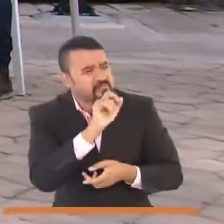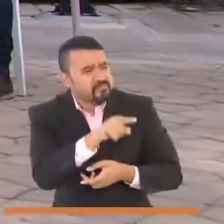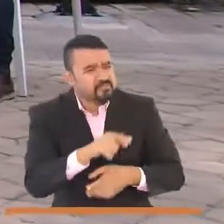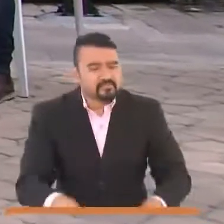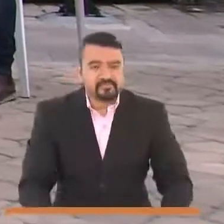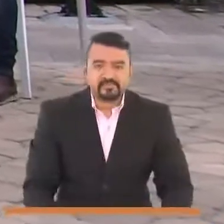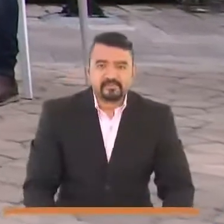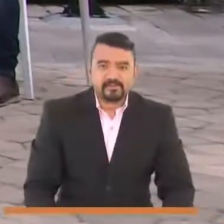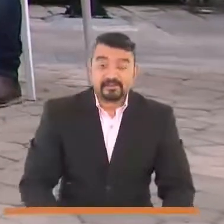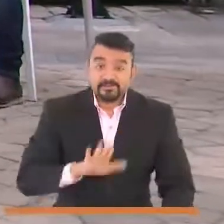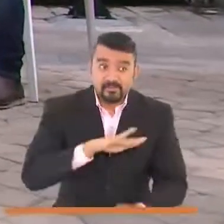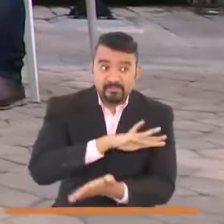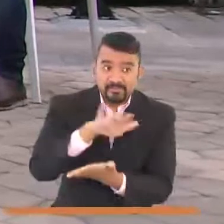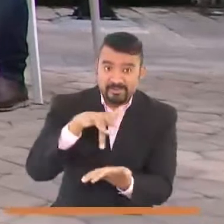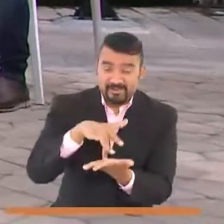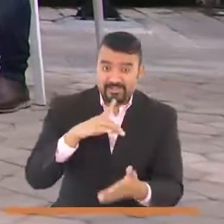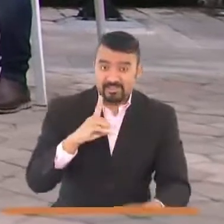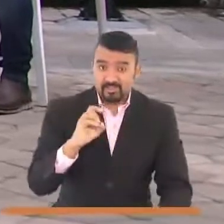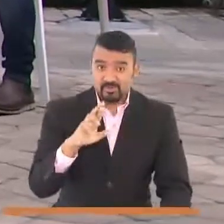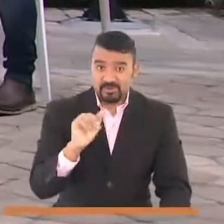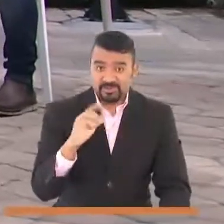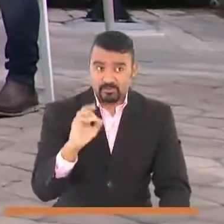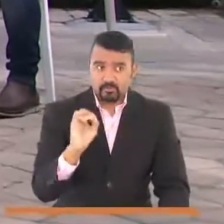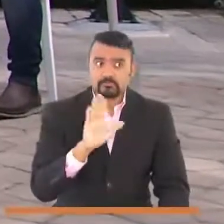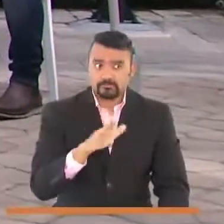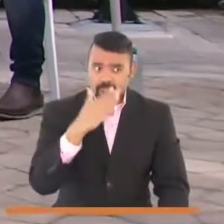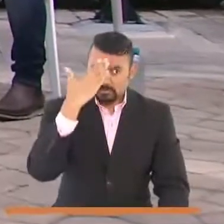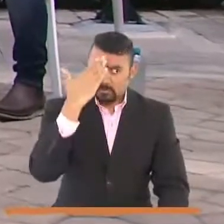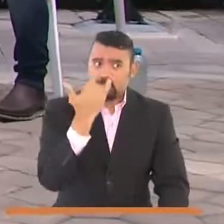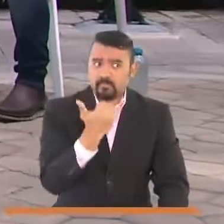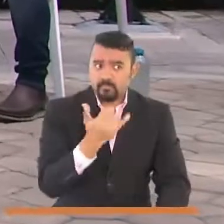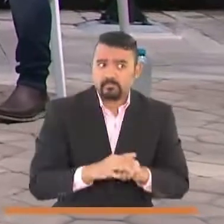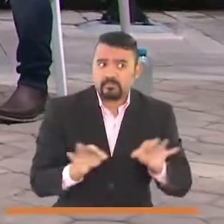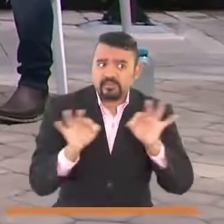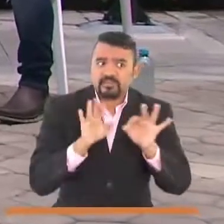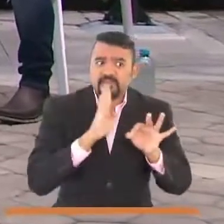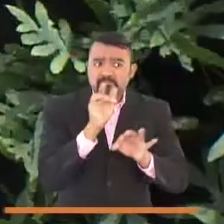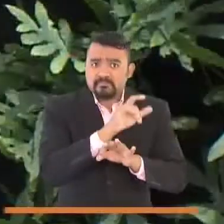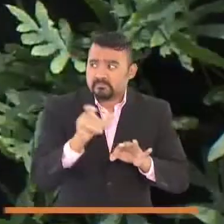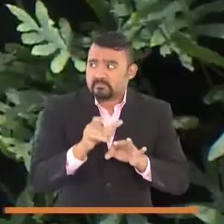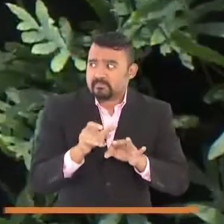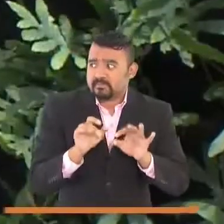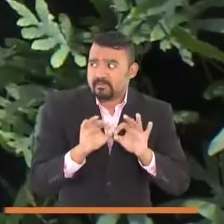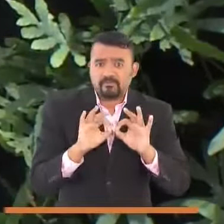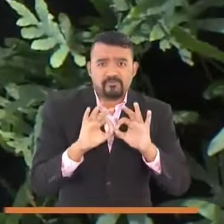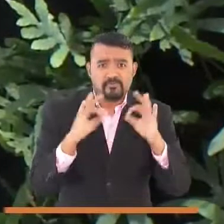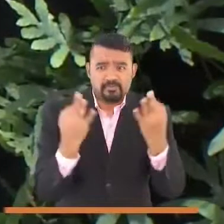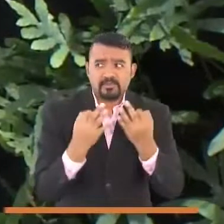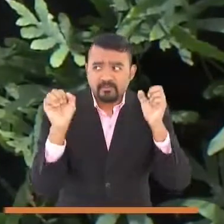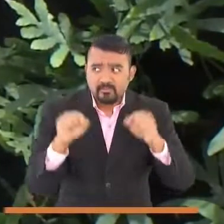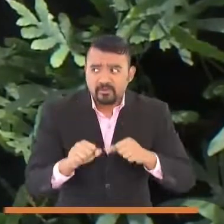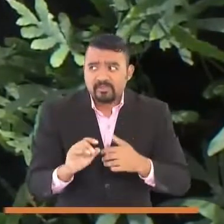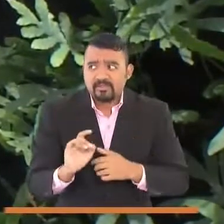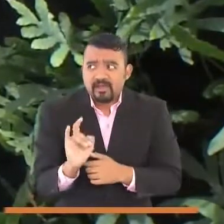El Dorado es espacio público con unas condiciones muy favorables para el disfrute de la familia. Ha sido,